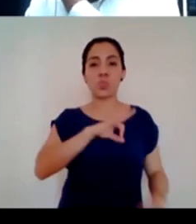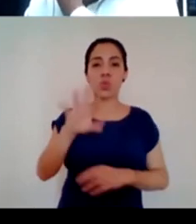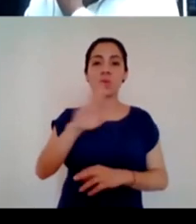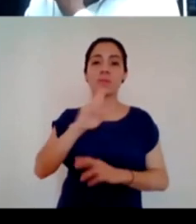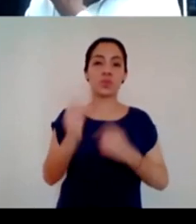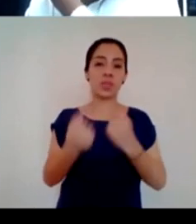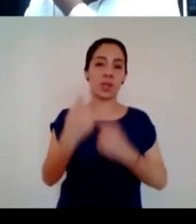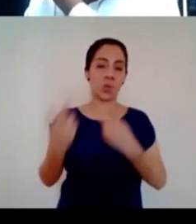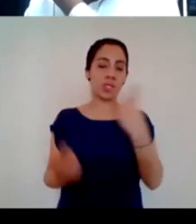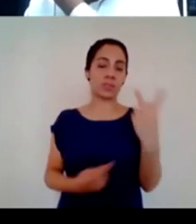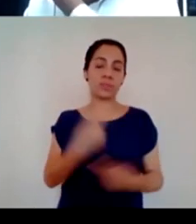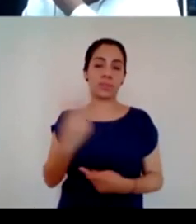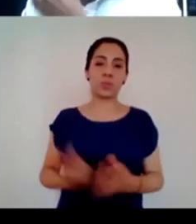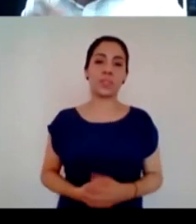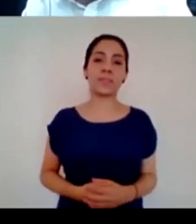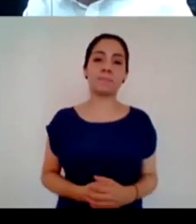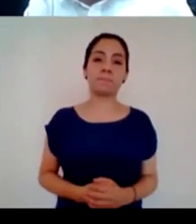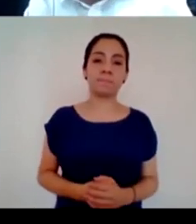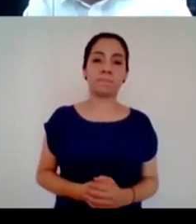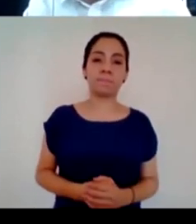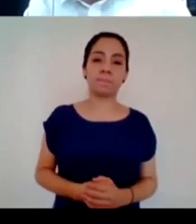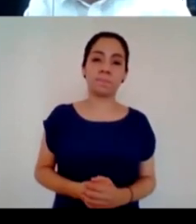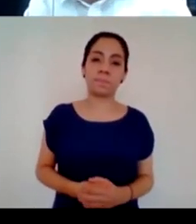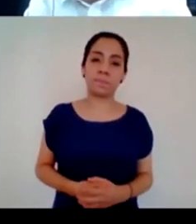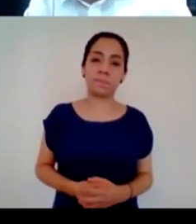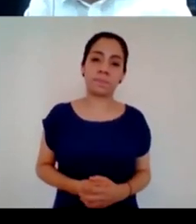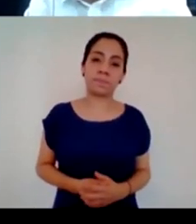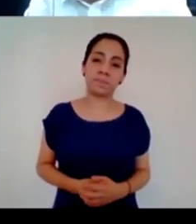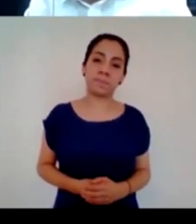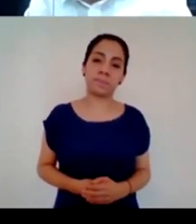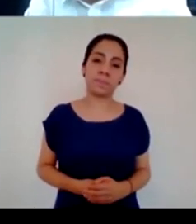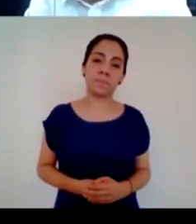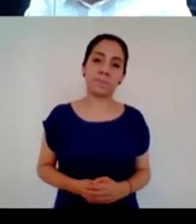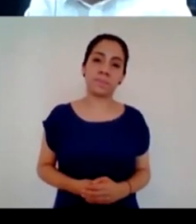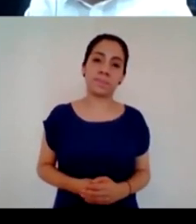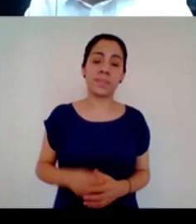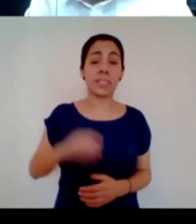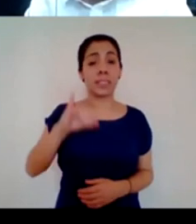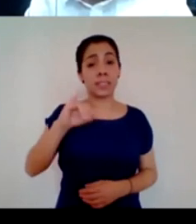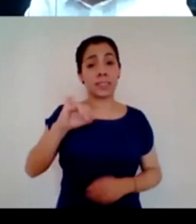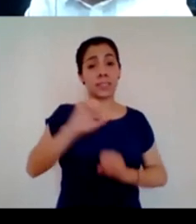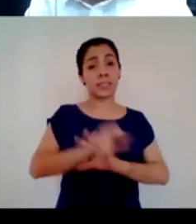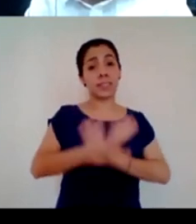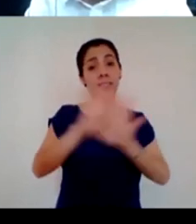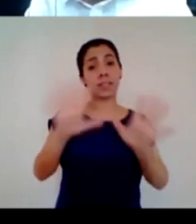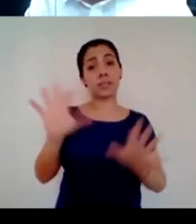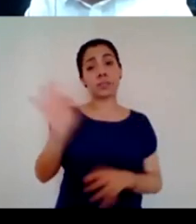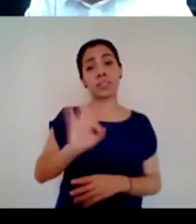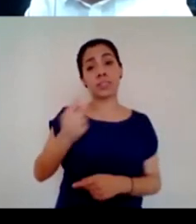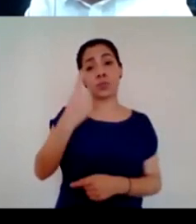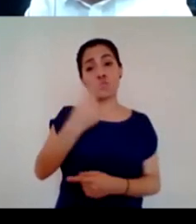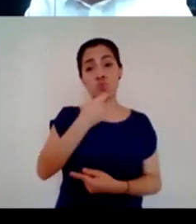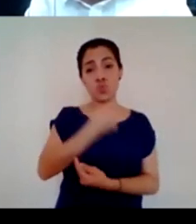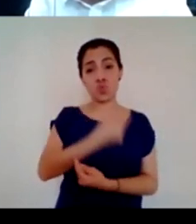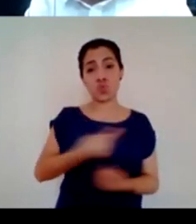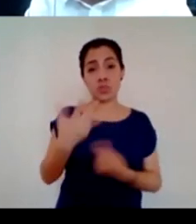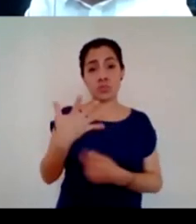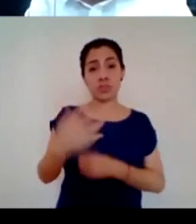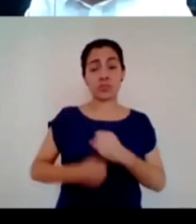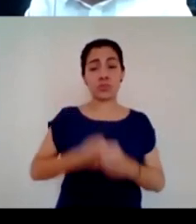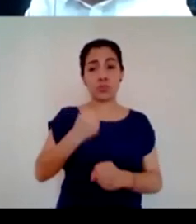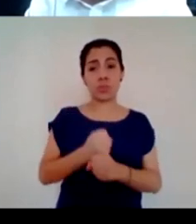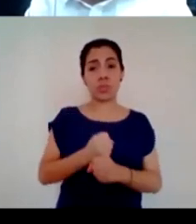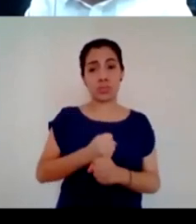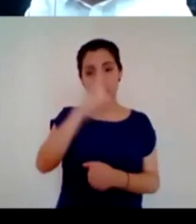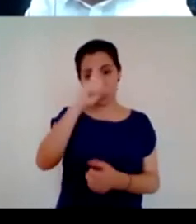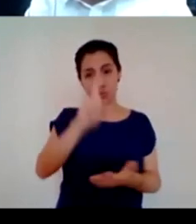formuladas. Bien, sí, creo que efectivamente si hay un niño de 5 años que está consumiendo drogas, el menor problema de este niño son las